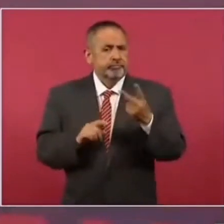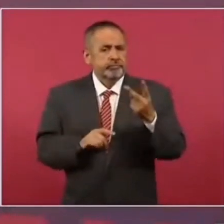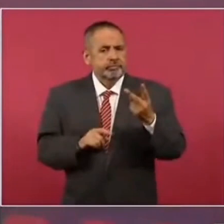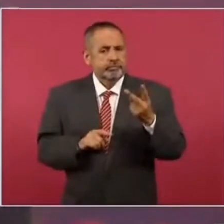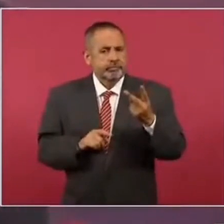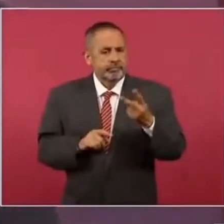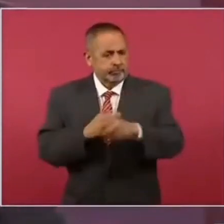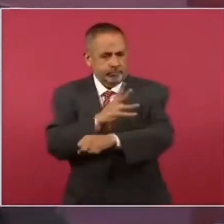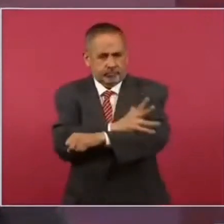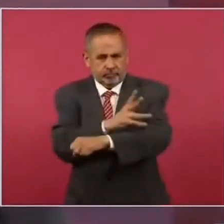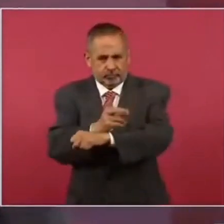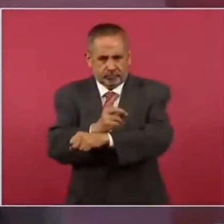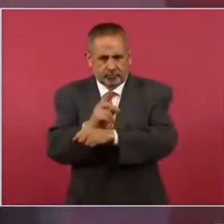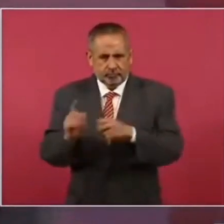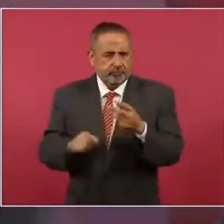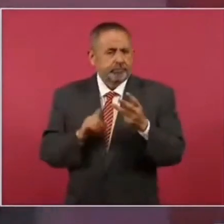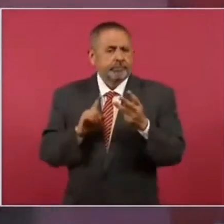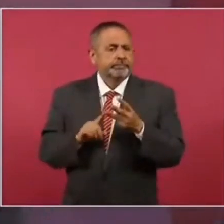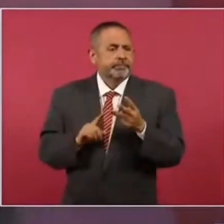que sean honestos